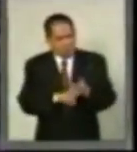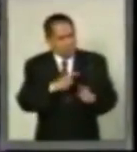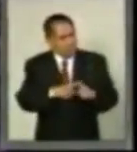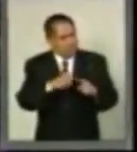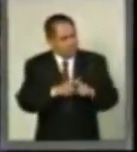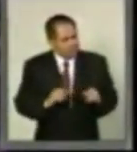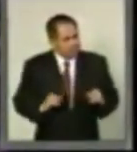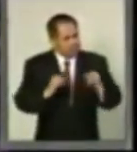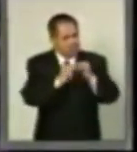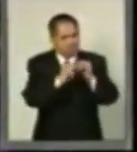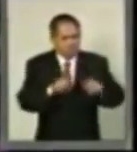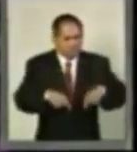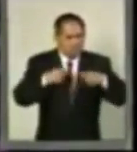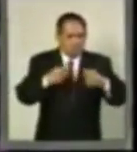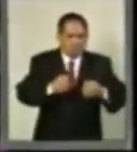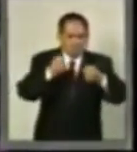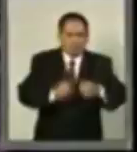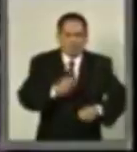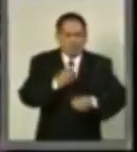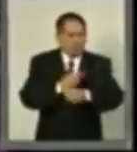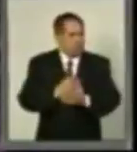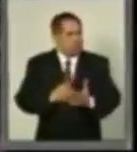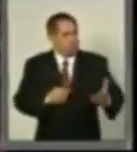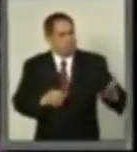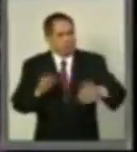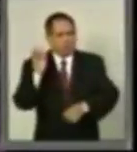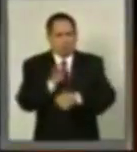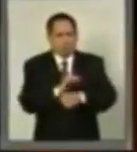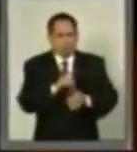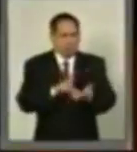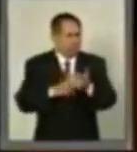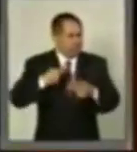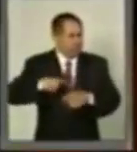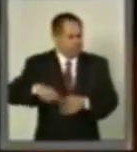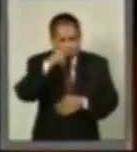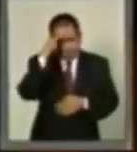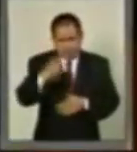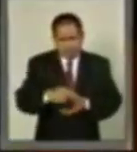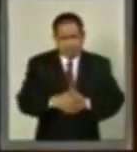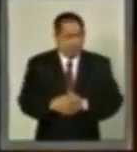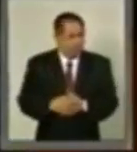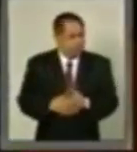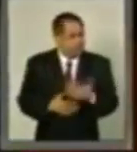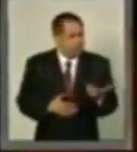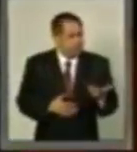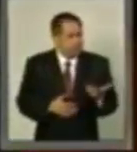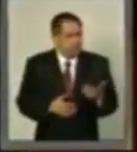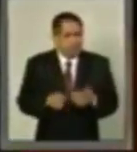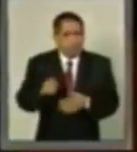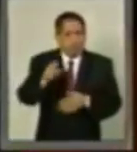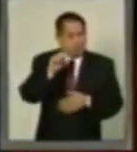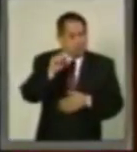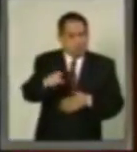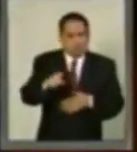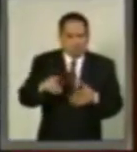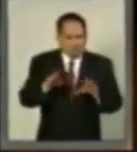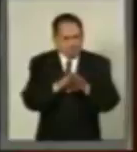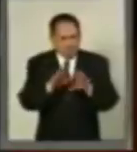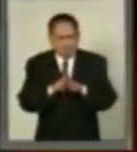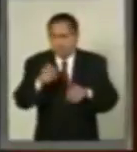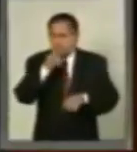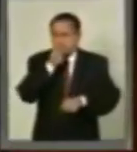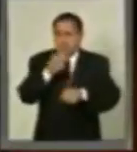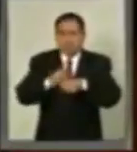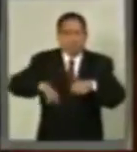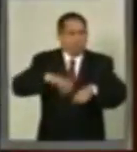instituciones encargadas de garantizar la seguridad y la protección de los mexicanos. El creciente número reconocido por la propia